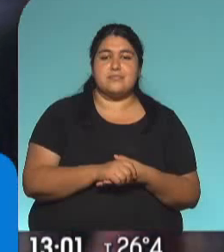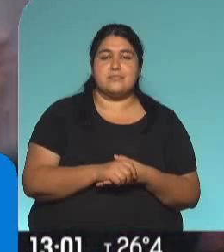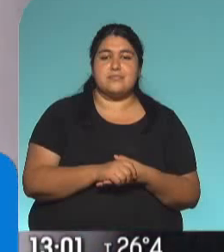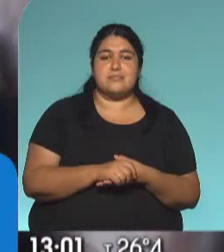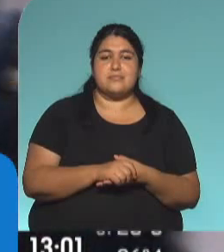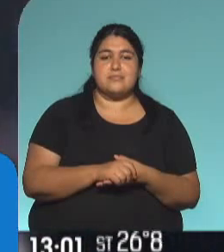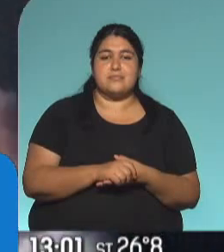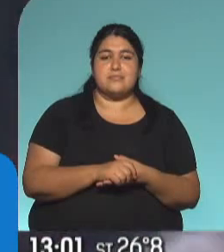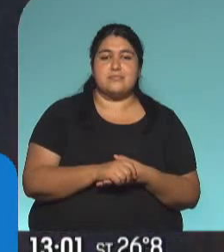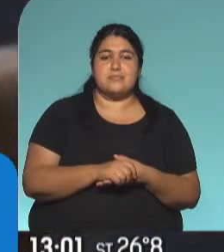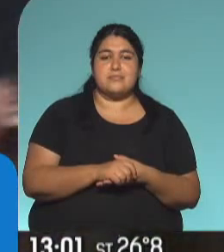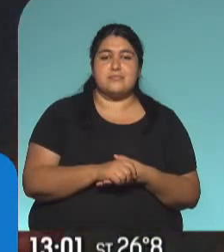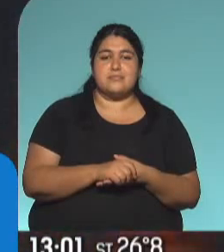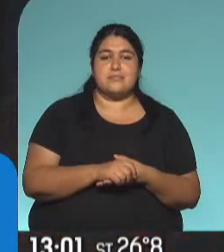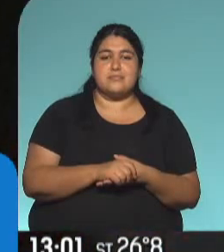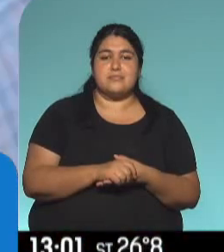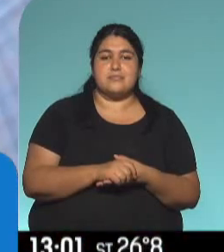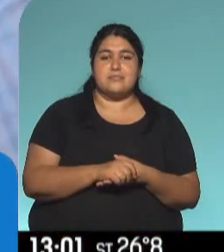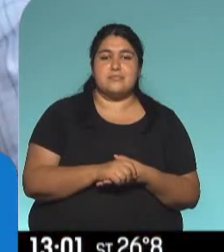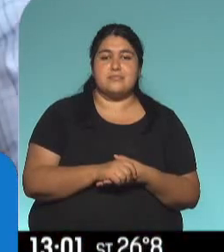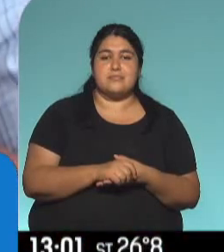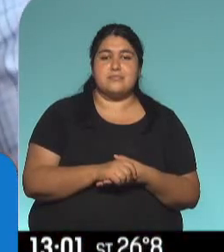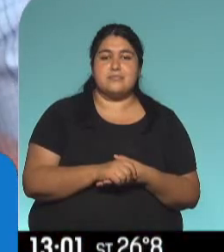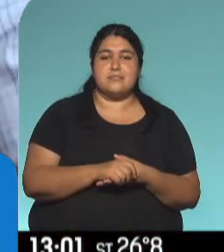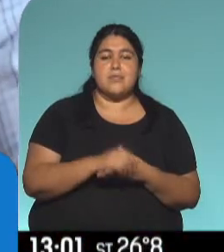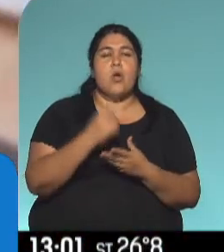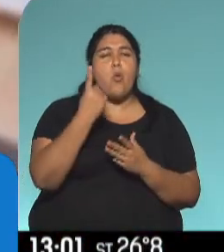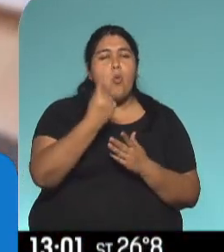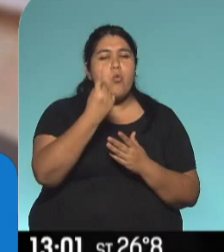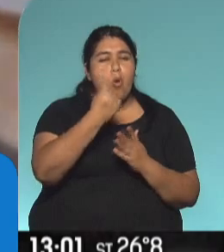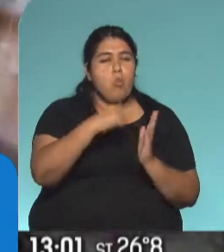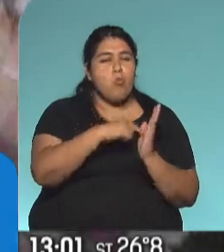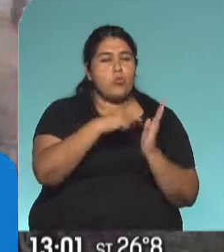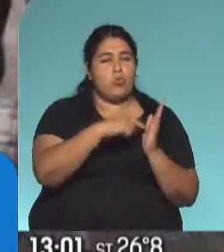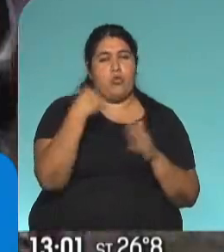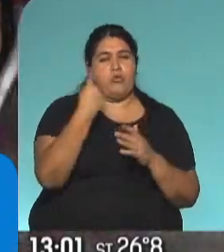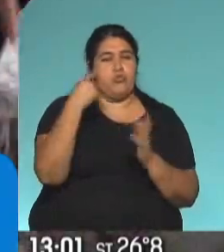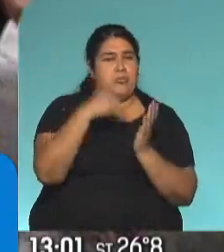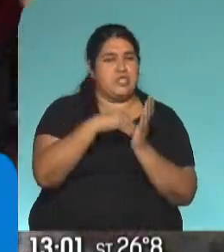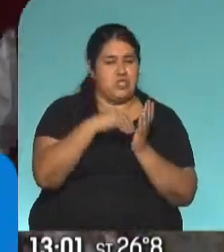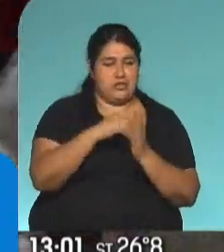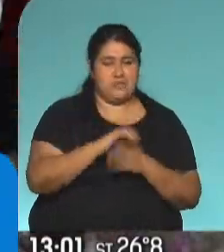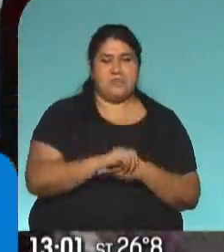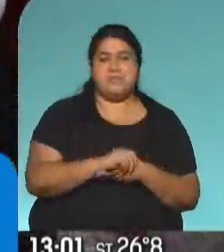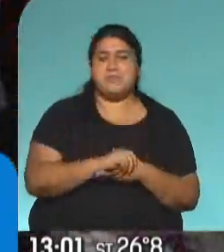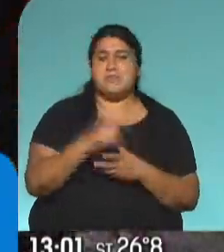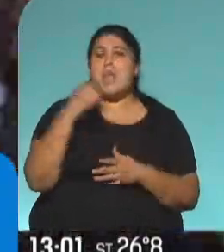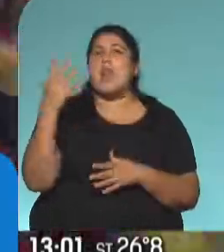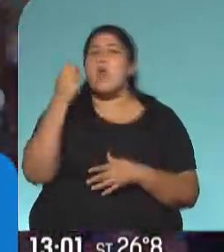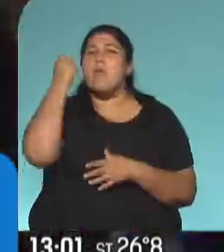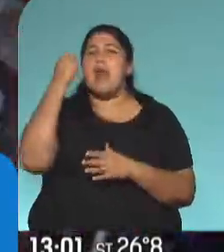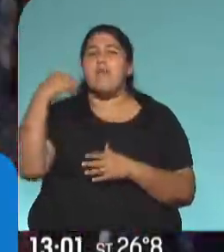Le damos una cordial bienvenida. Juntos, uno a uno, seremos millones para recuperar el futuro.